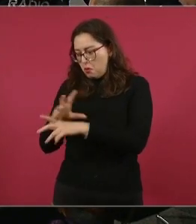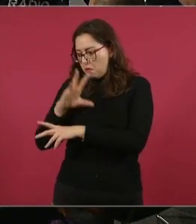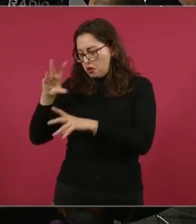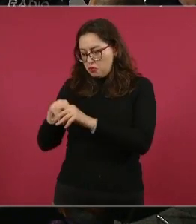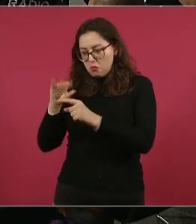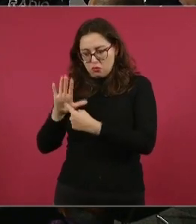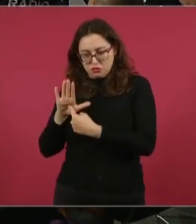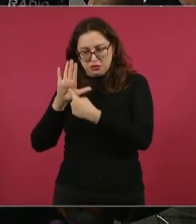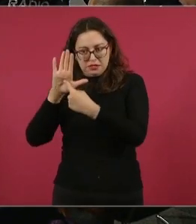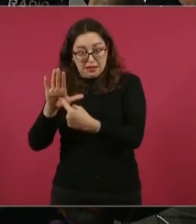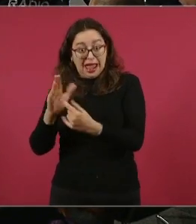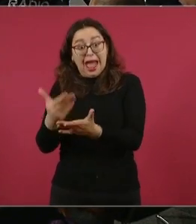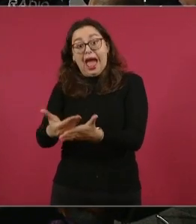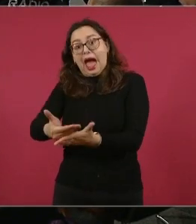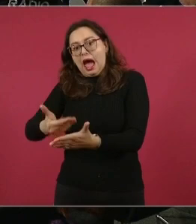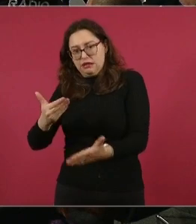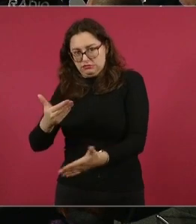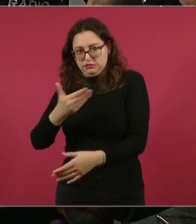Y